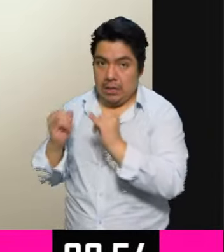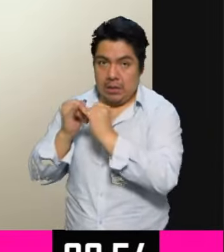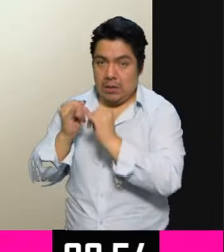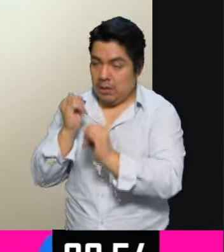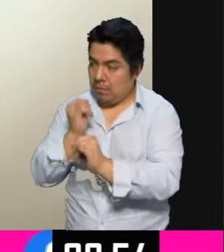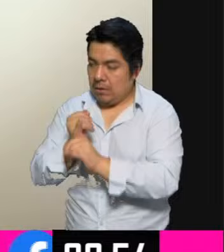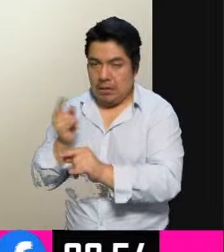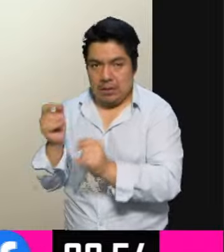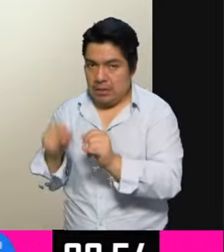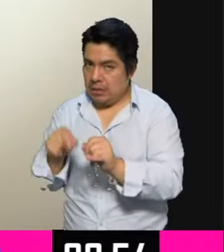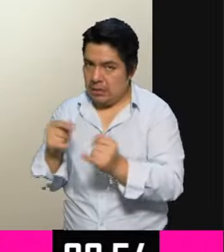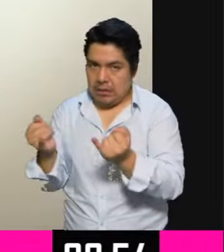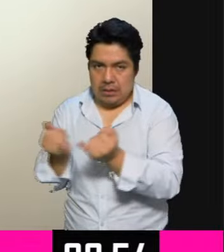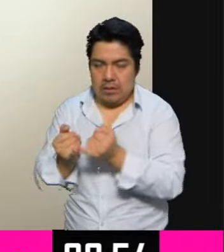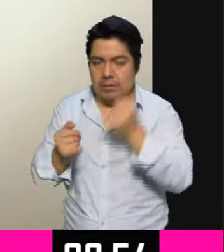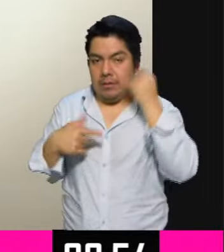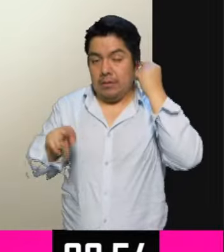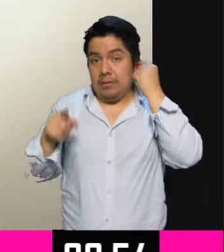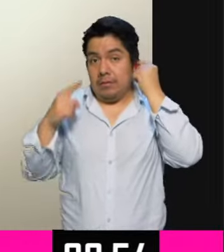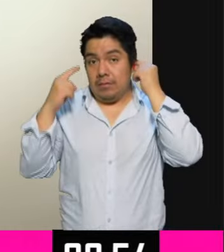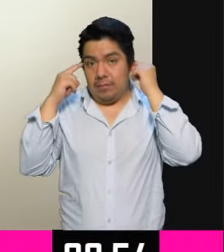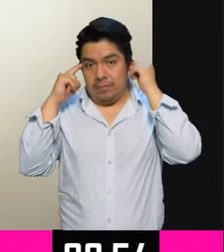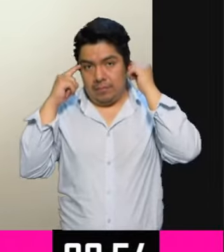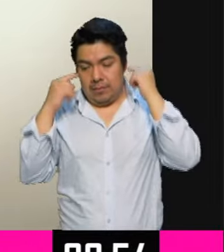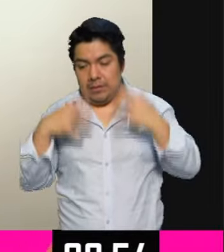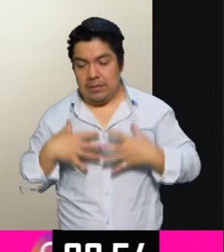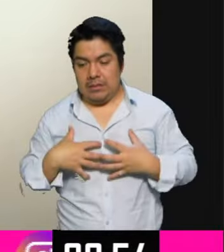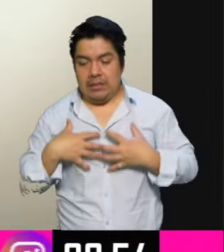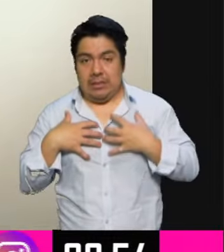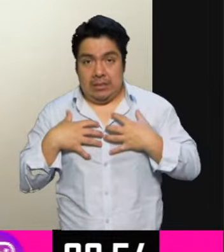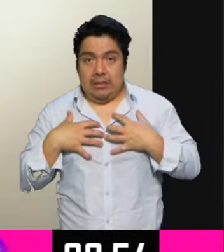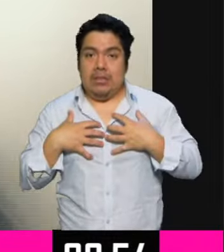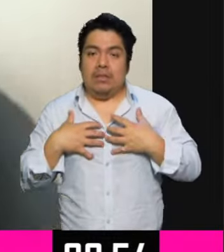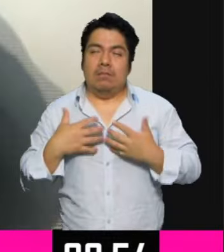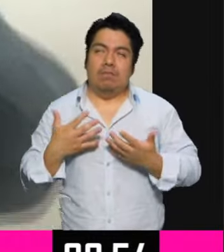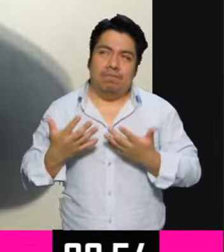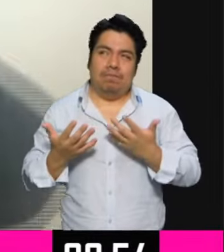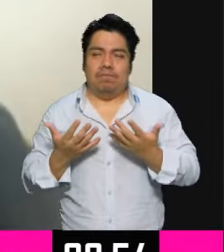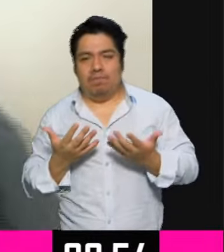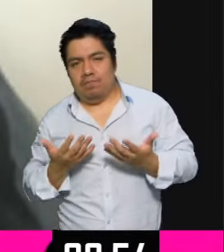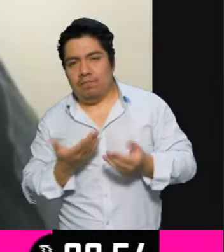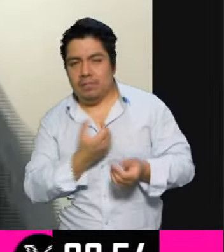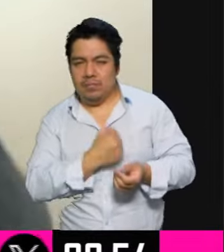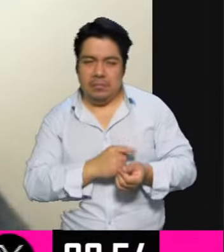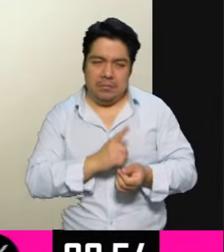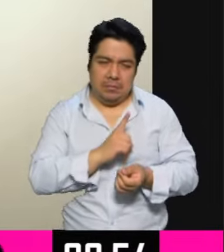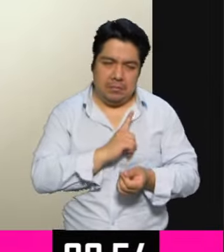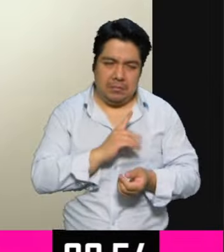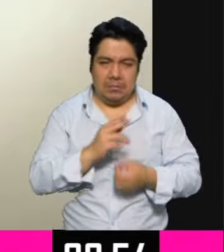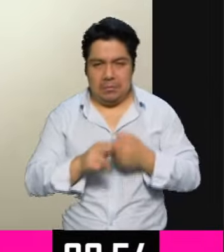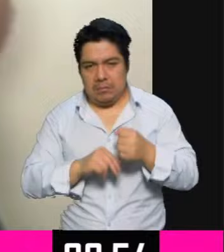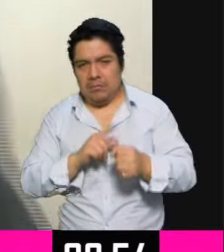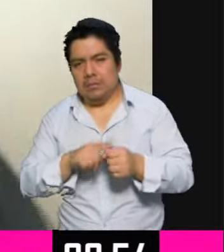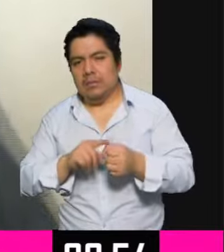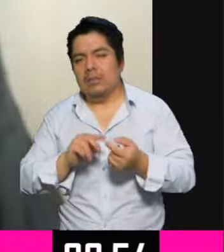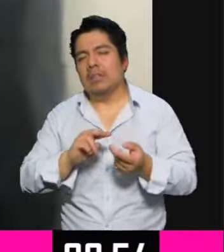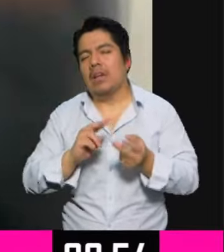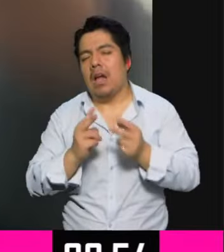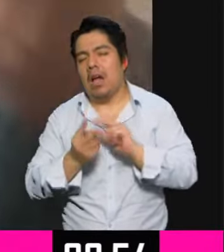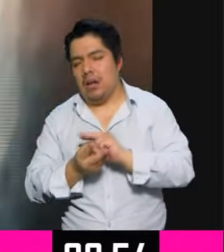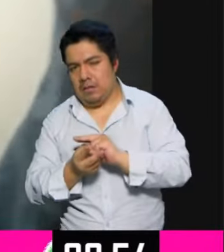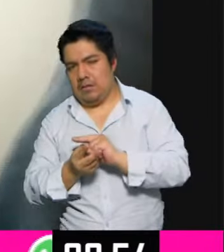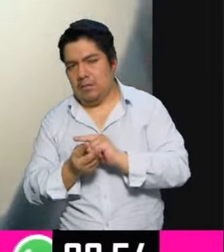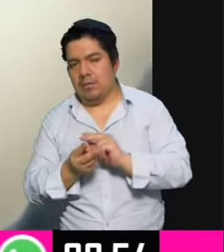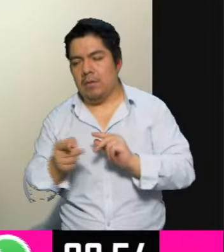enojo idealmente tendríamos si somos personas relativamente sanas que vertir en en lo opuesto o sea